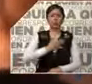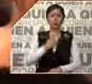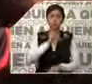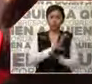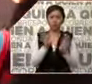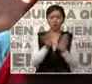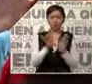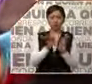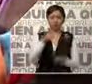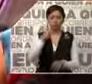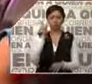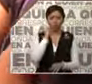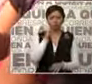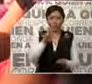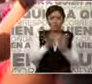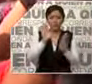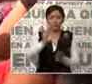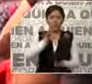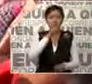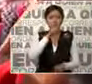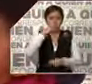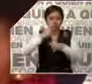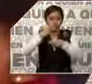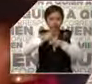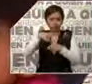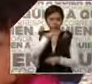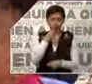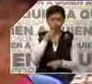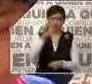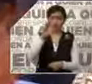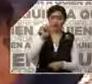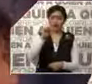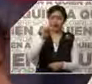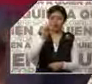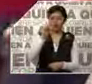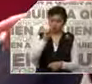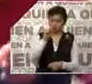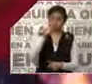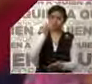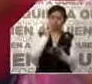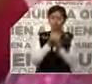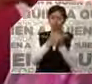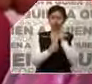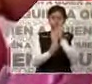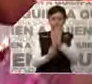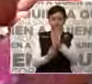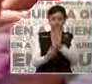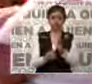está haciendo a la segunda mamá de sus pequeñines. Carlos Carpizo Terrones, A Quien Corresponda.